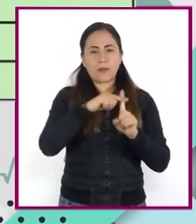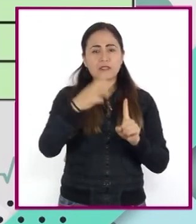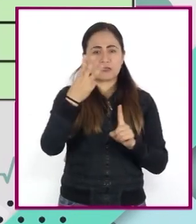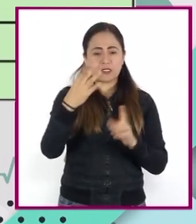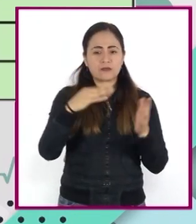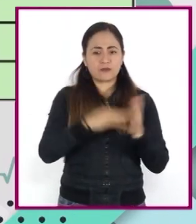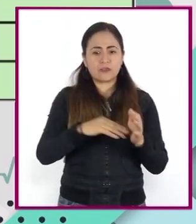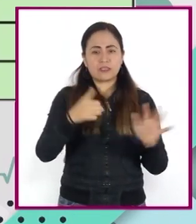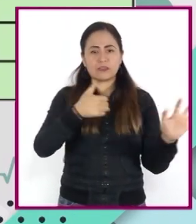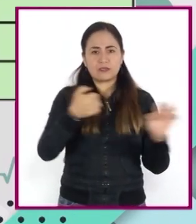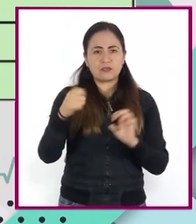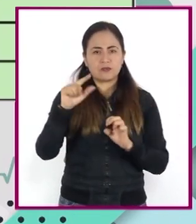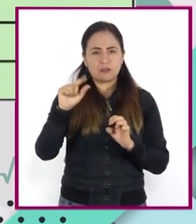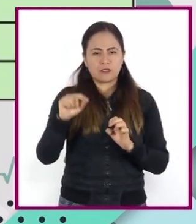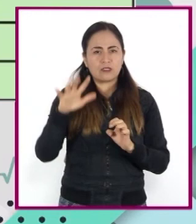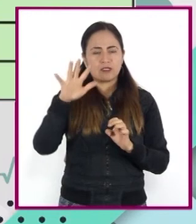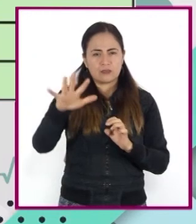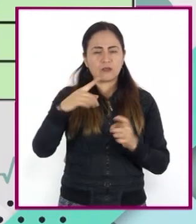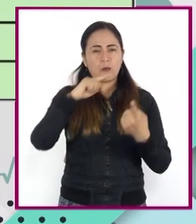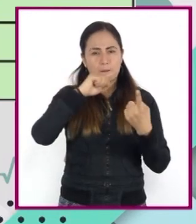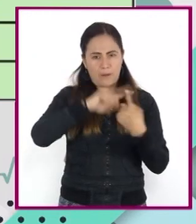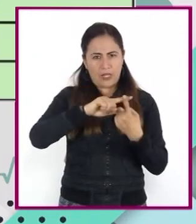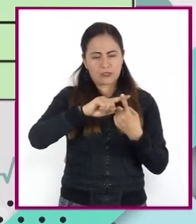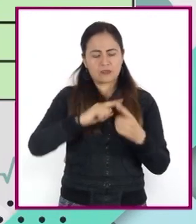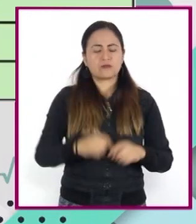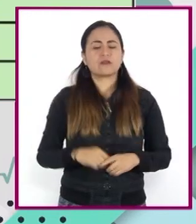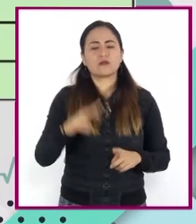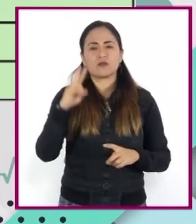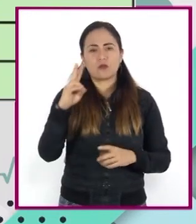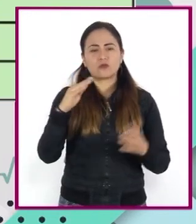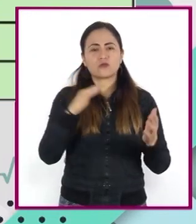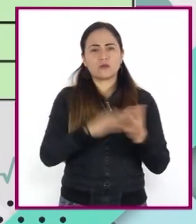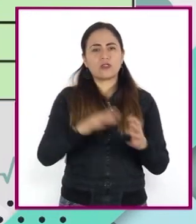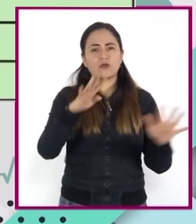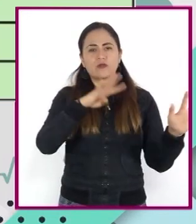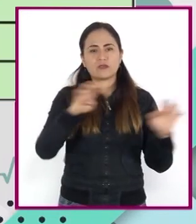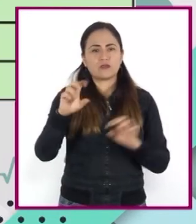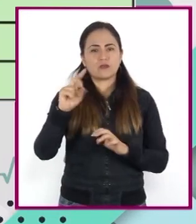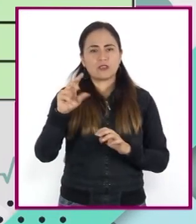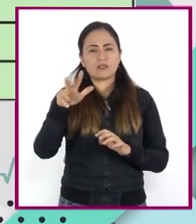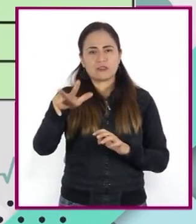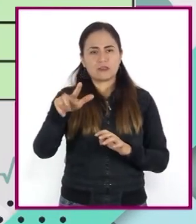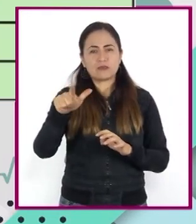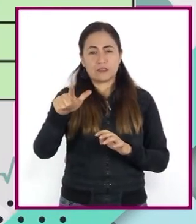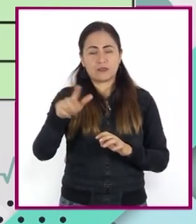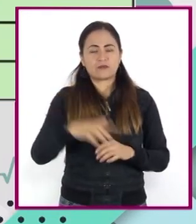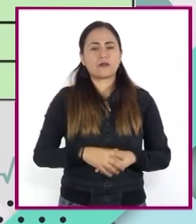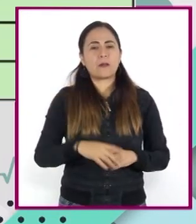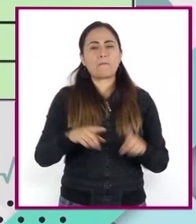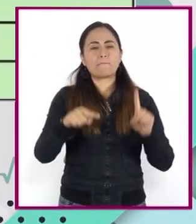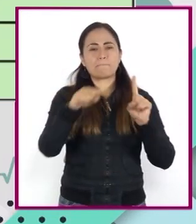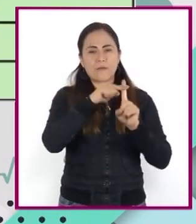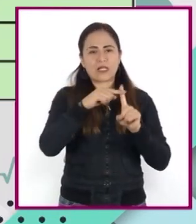más 3675, más 2937, más